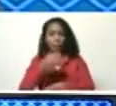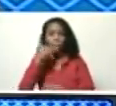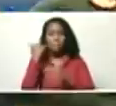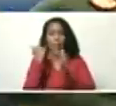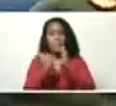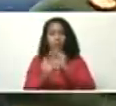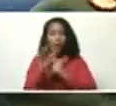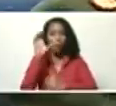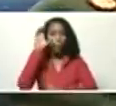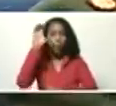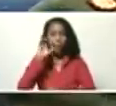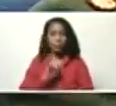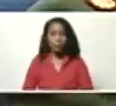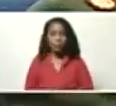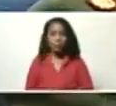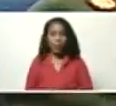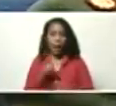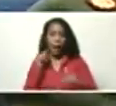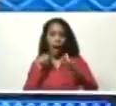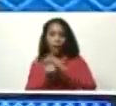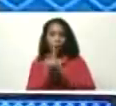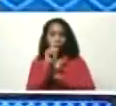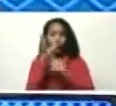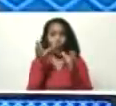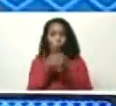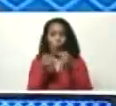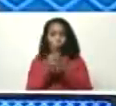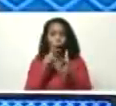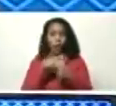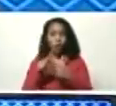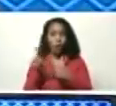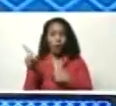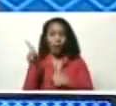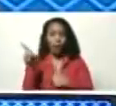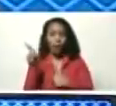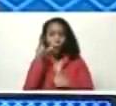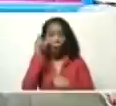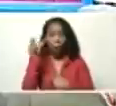país, entró una comisión entonces del DIN.